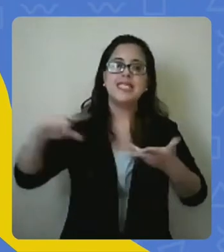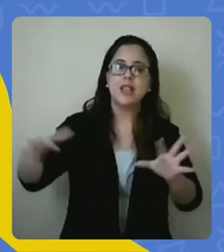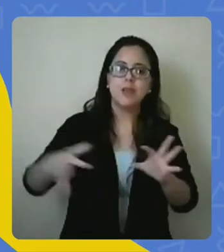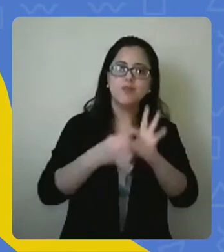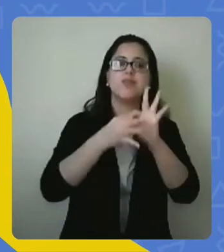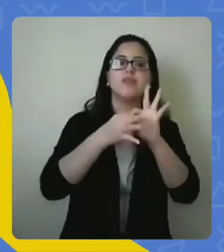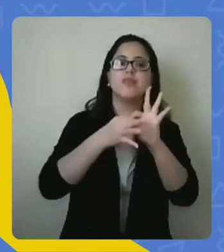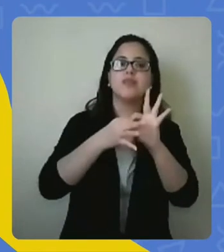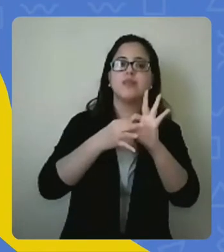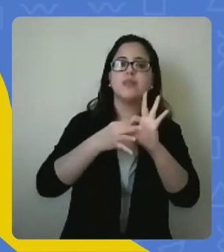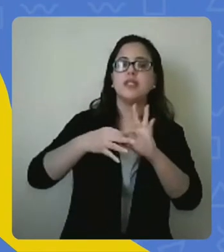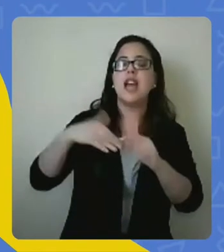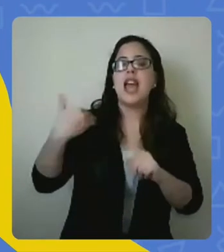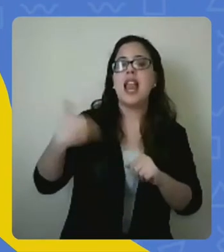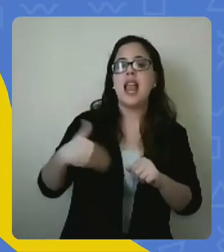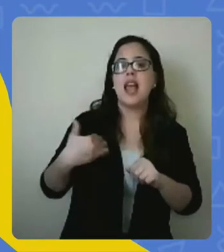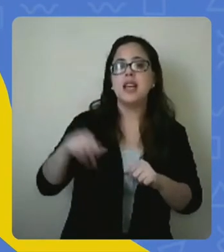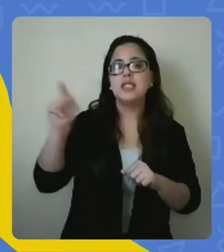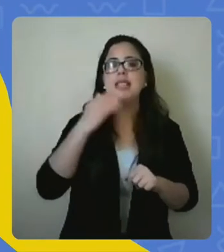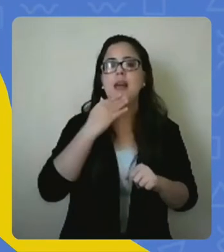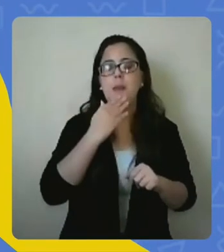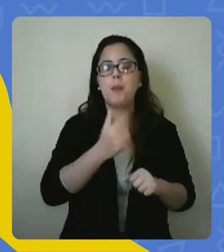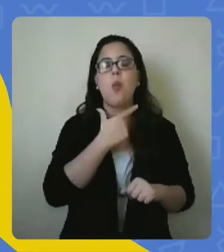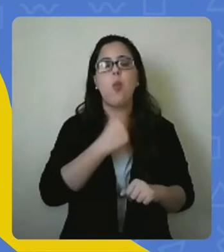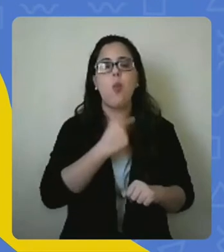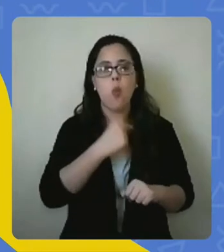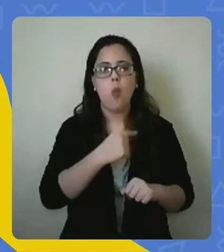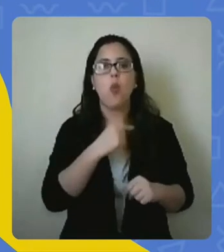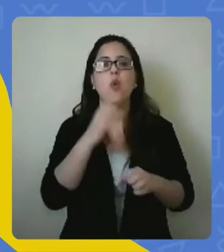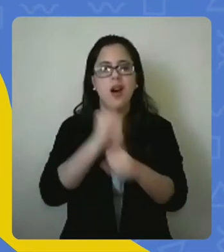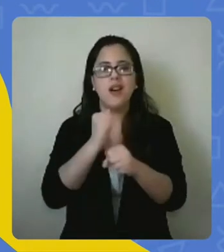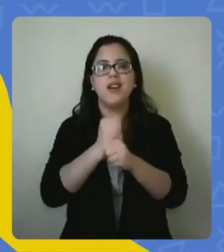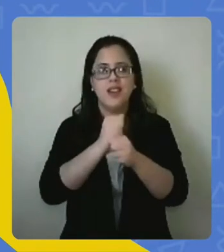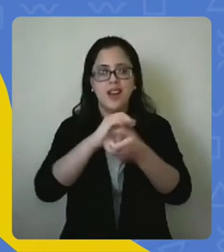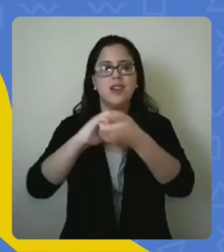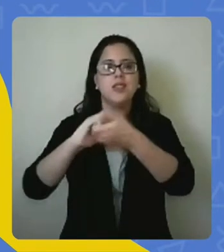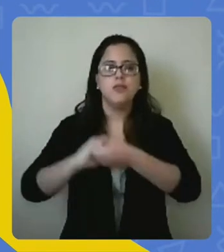cual tenemos también el gran gusto de estar trabajando y desarrollando juntos.